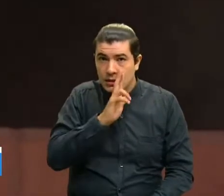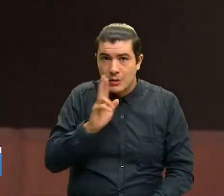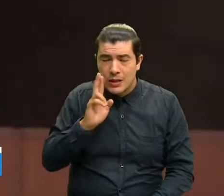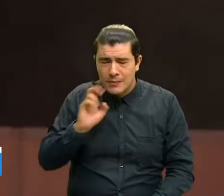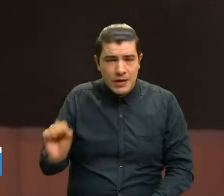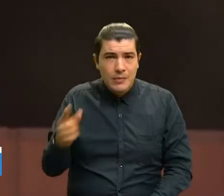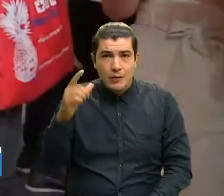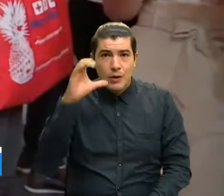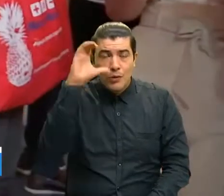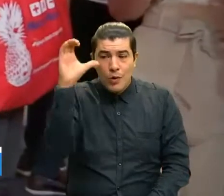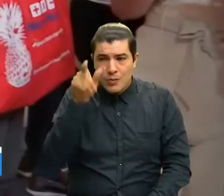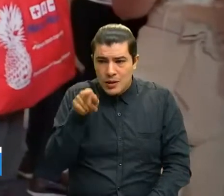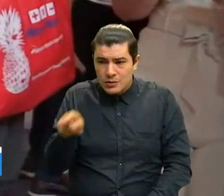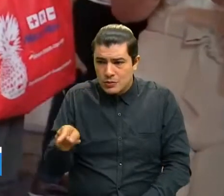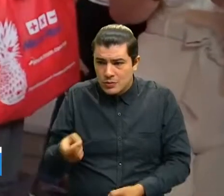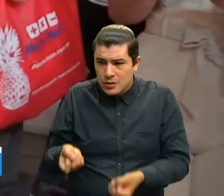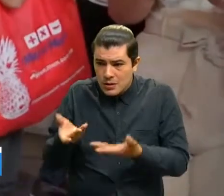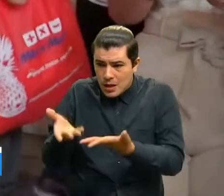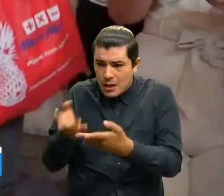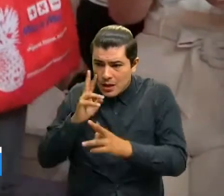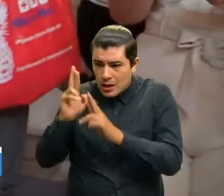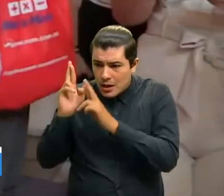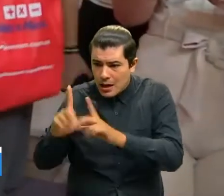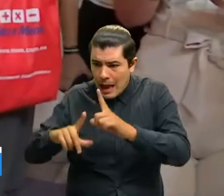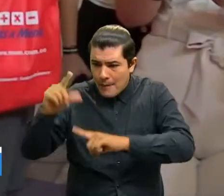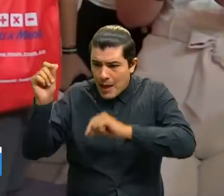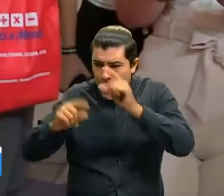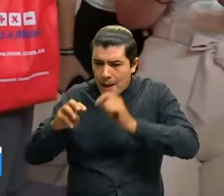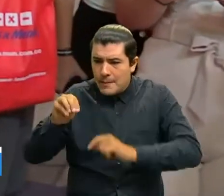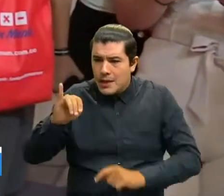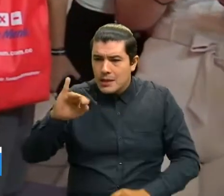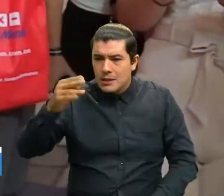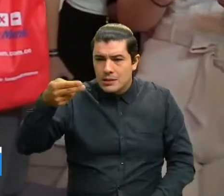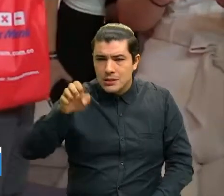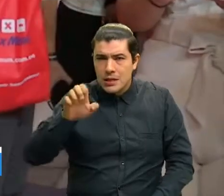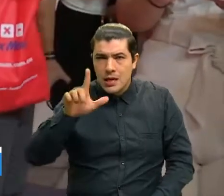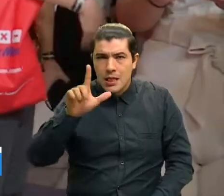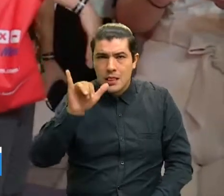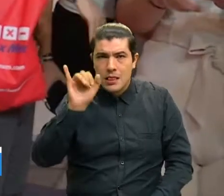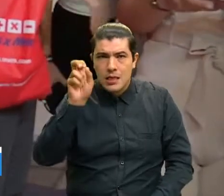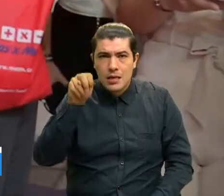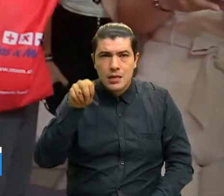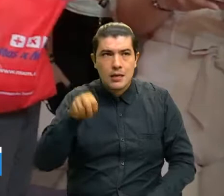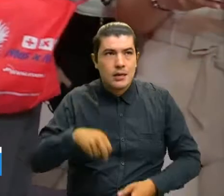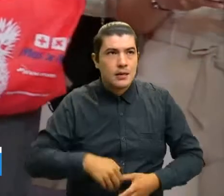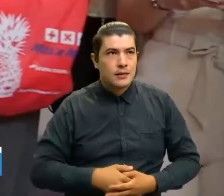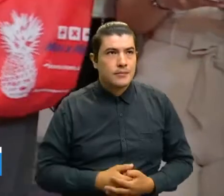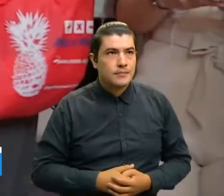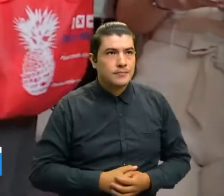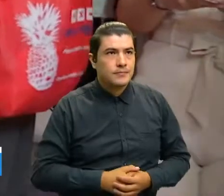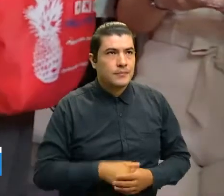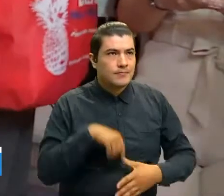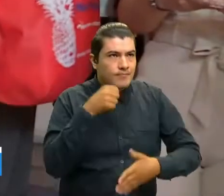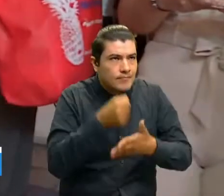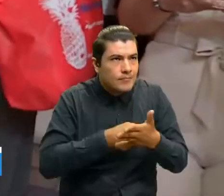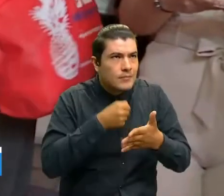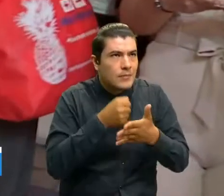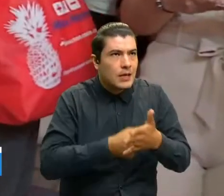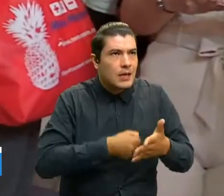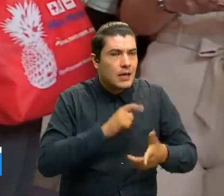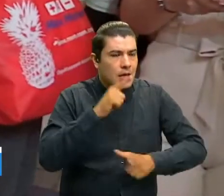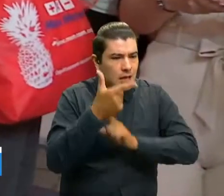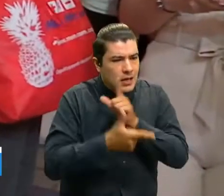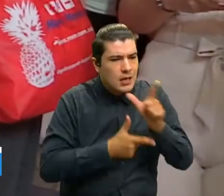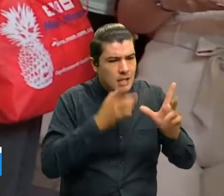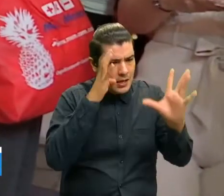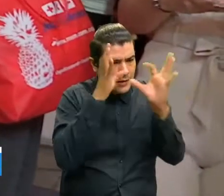Michelin. Yo creo que la disciplina, la constancia, la dedicación, la innovación son muy importantes y al final